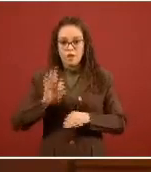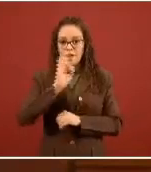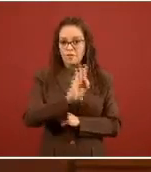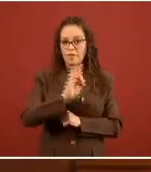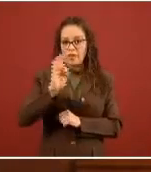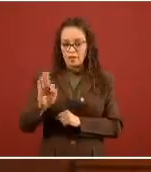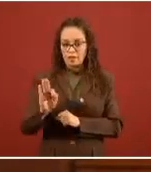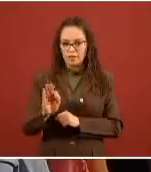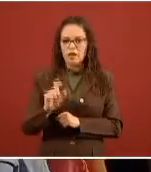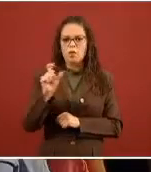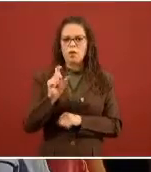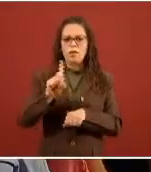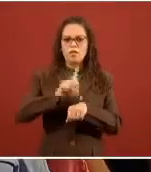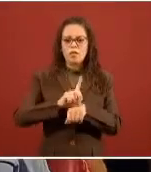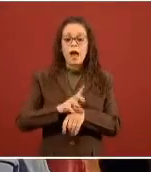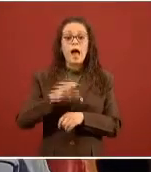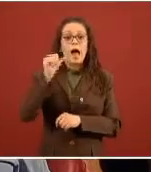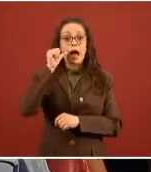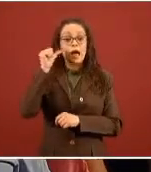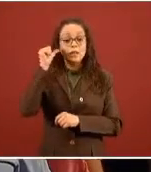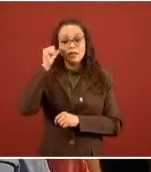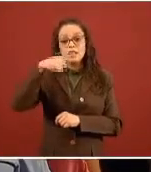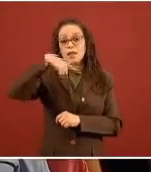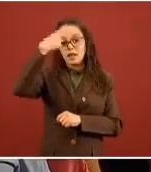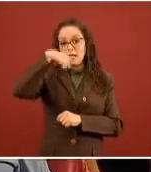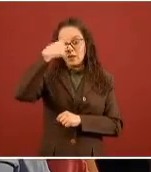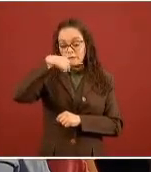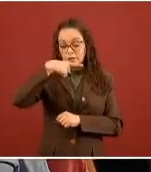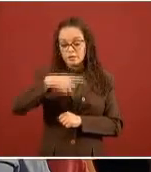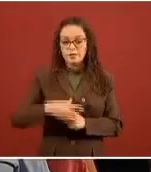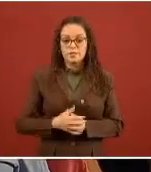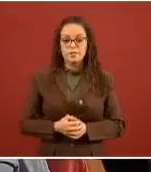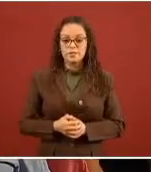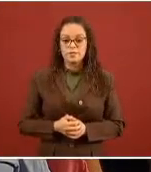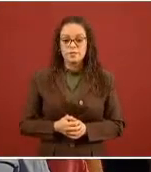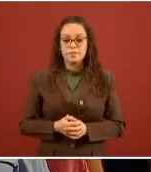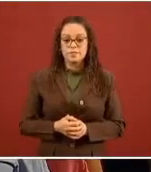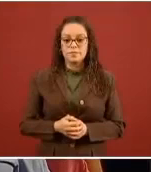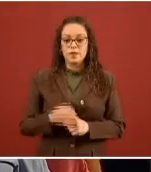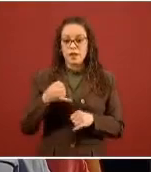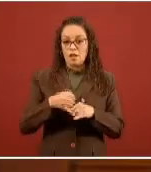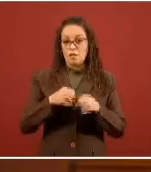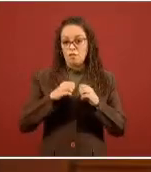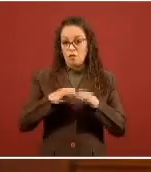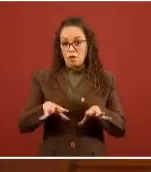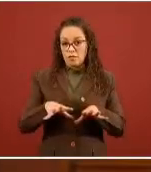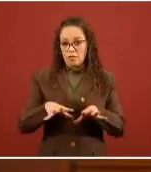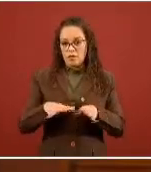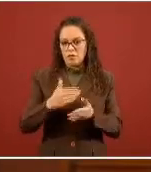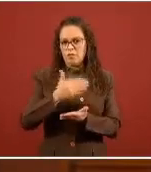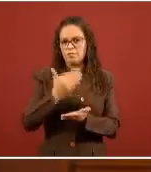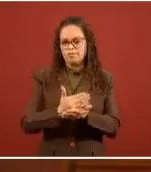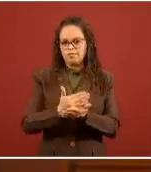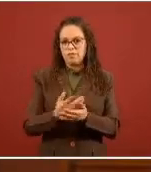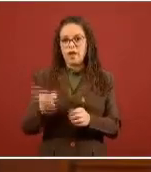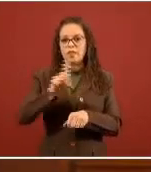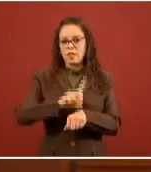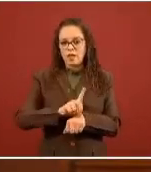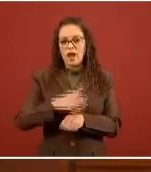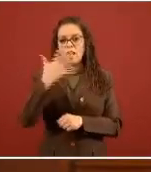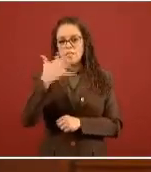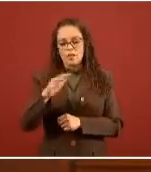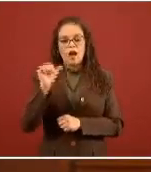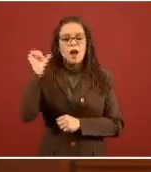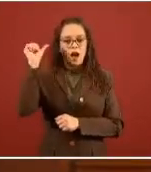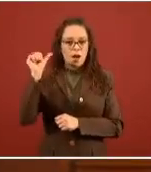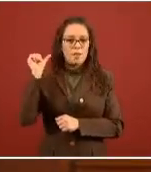publicado el día de ayer por la noche, aunque la información la cerramos al día 10 de abril, y ha